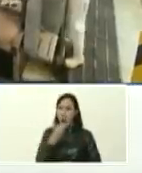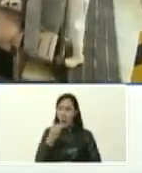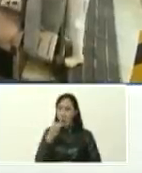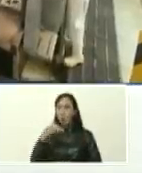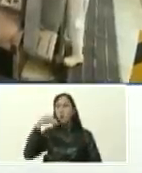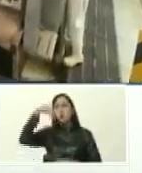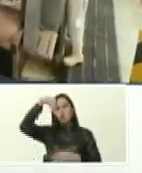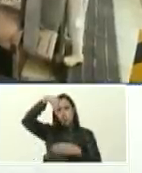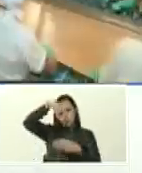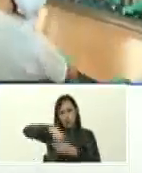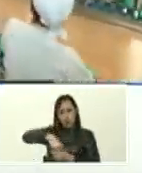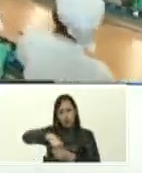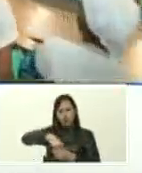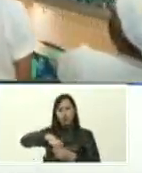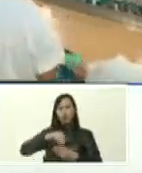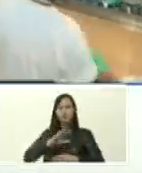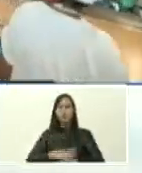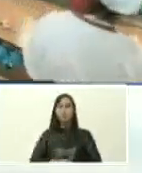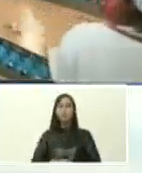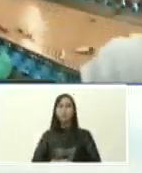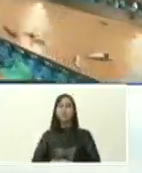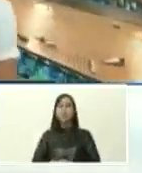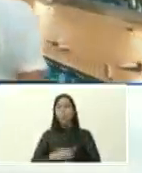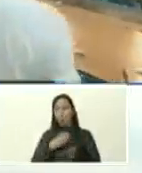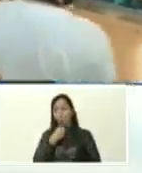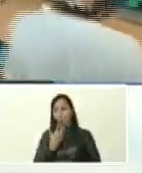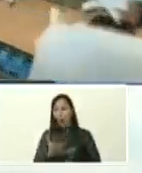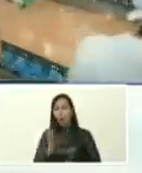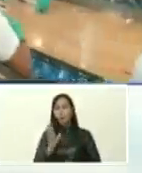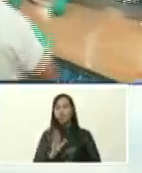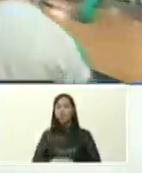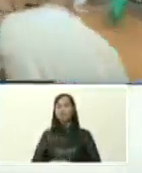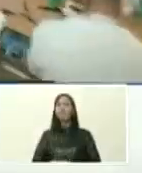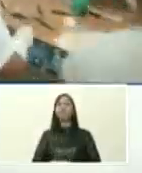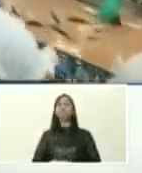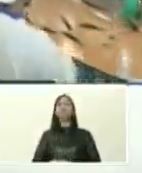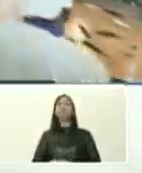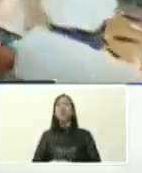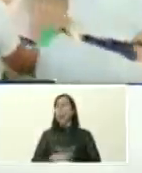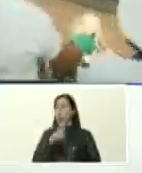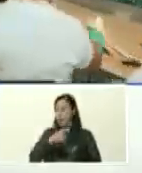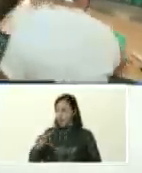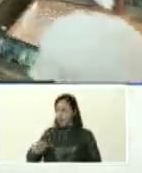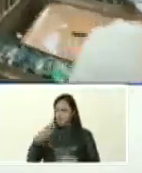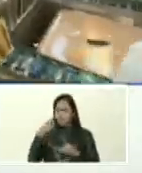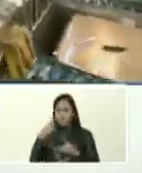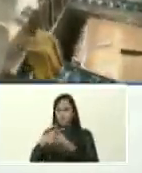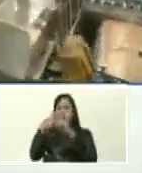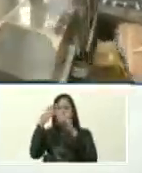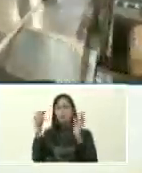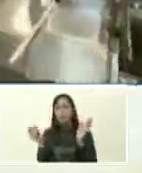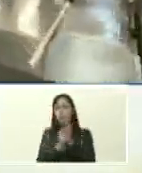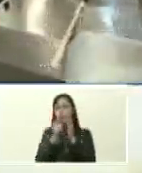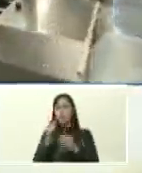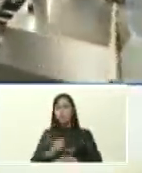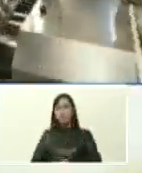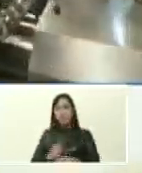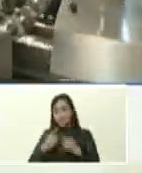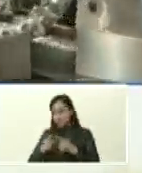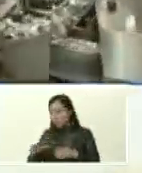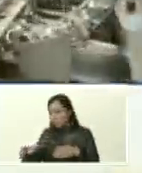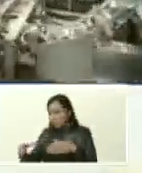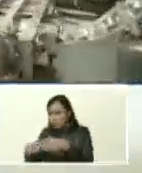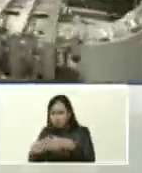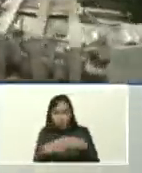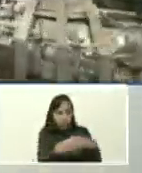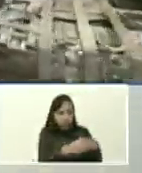interno, ¿verdad? Bueno, punto a favor para los sardineros, punto en contra para el equipo